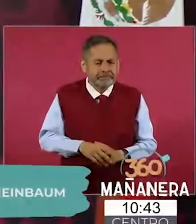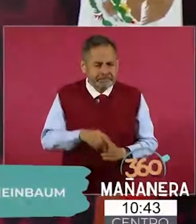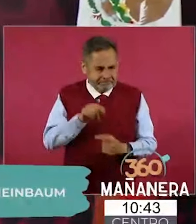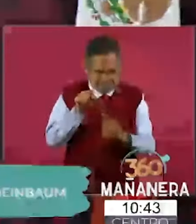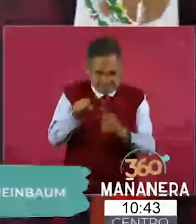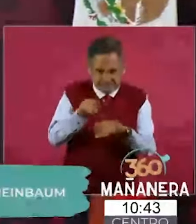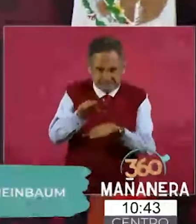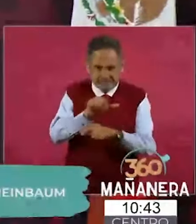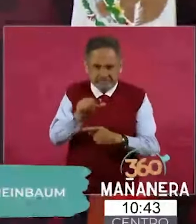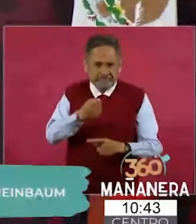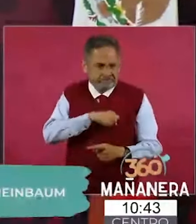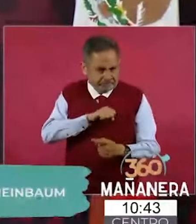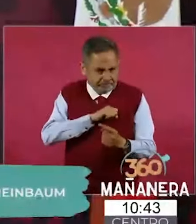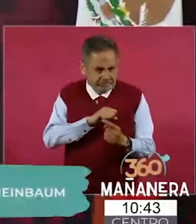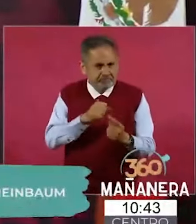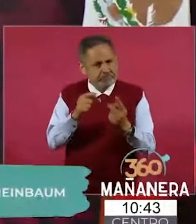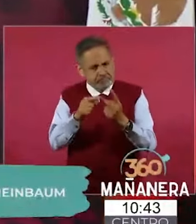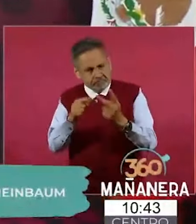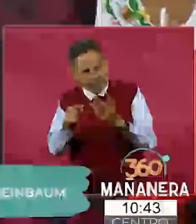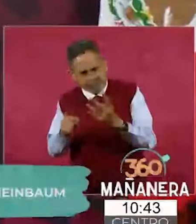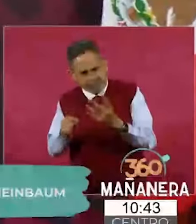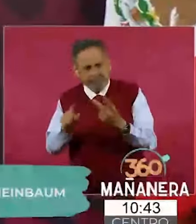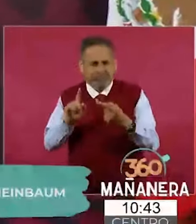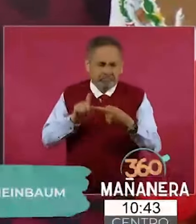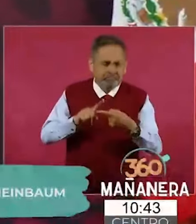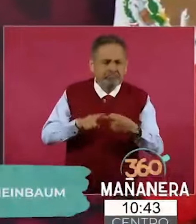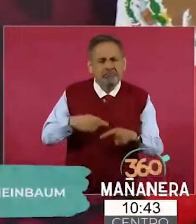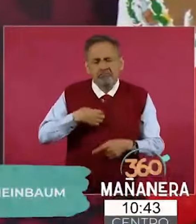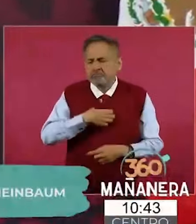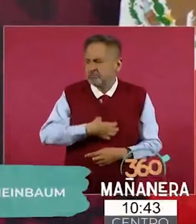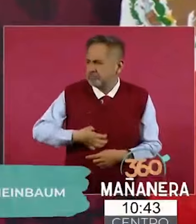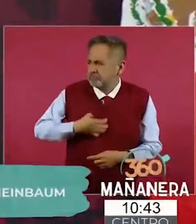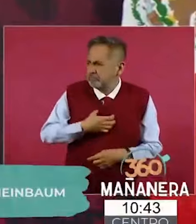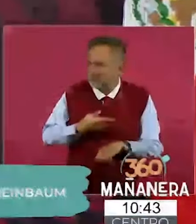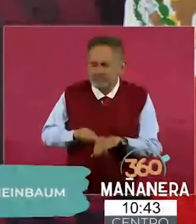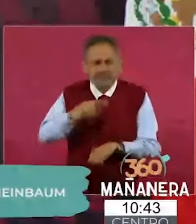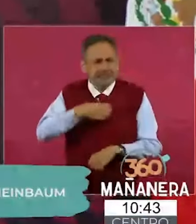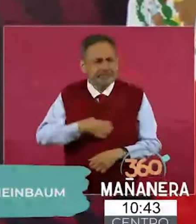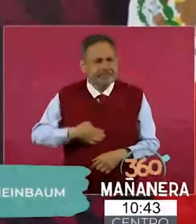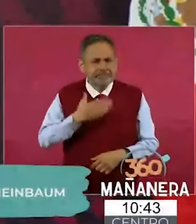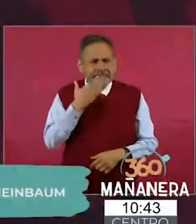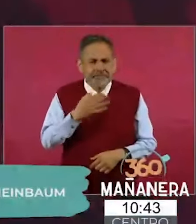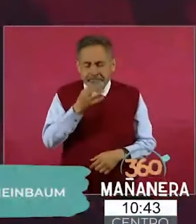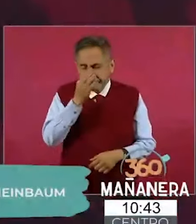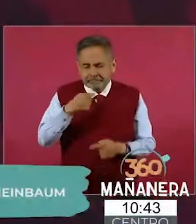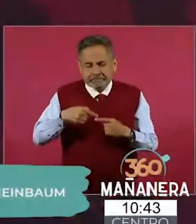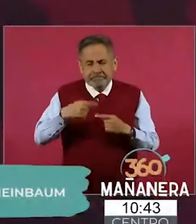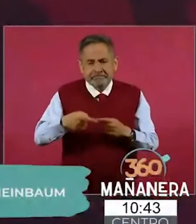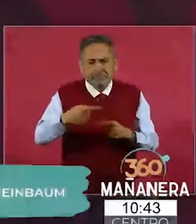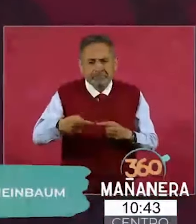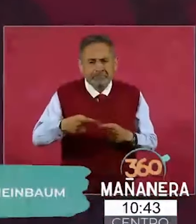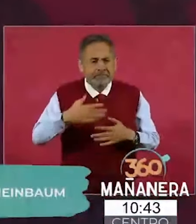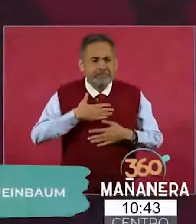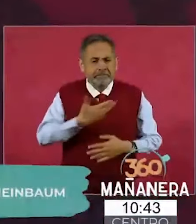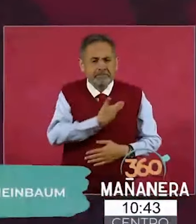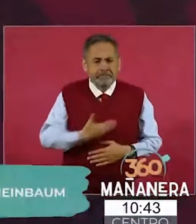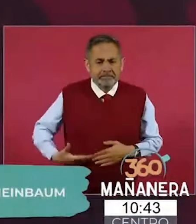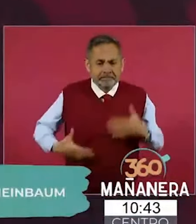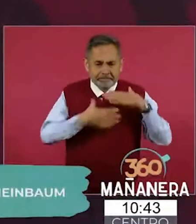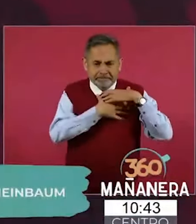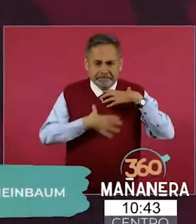aspectos, muy contento, porque ya en unos días entrego la banda